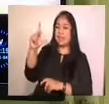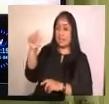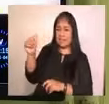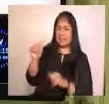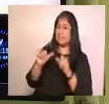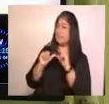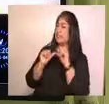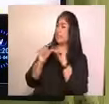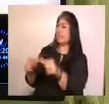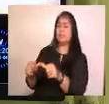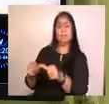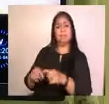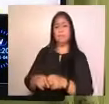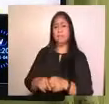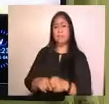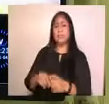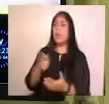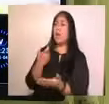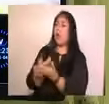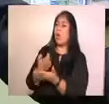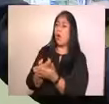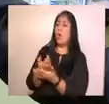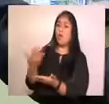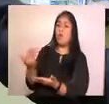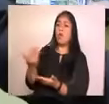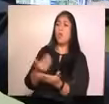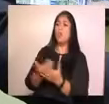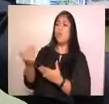talachas. El cobro de las talachas.